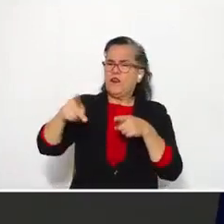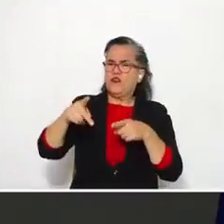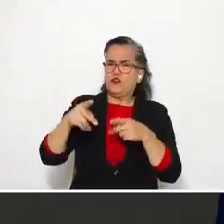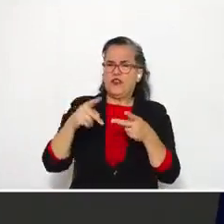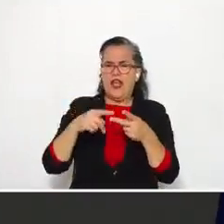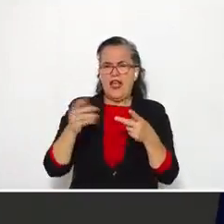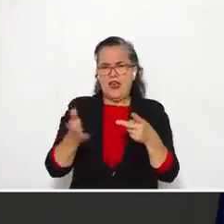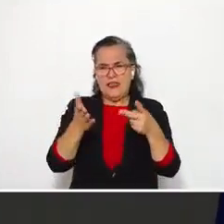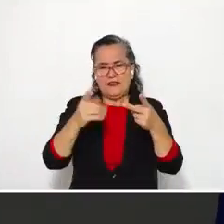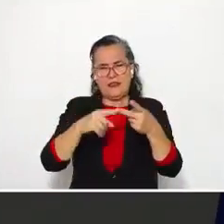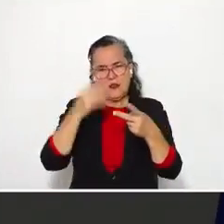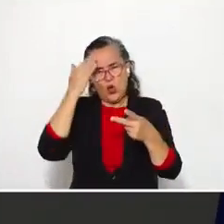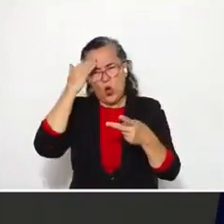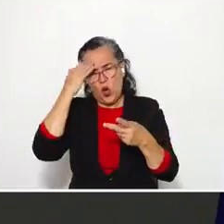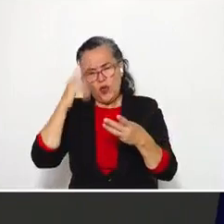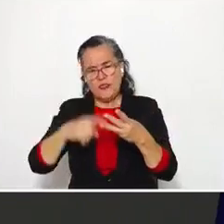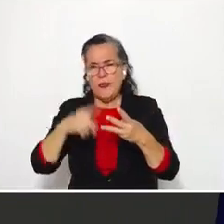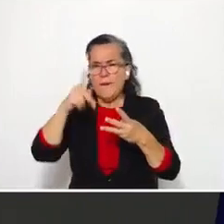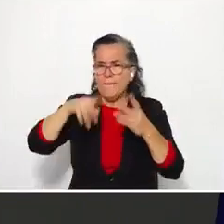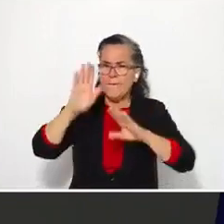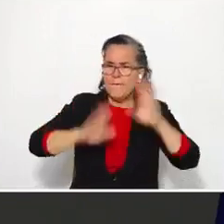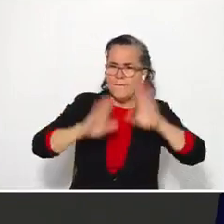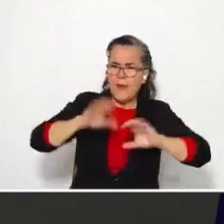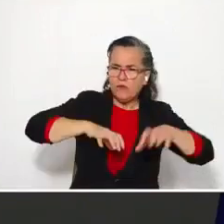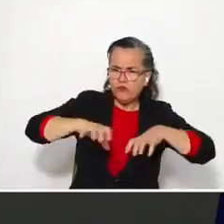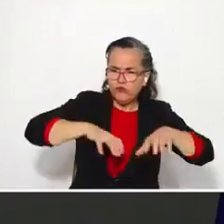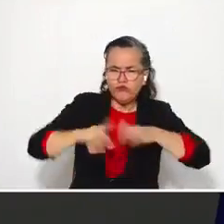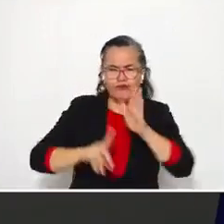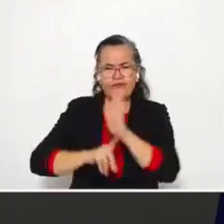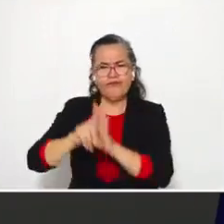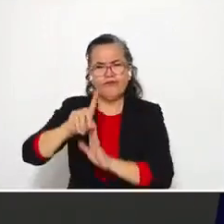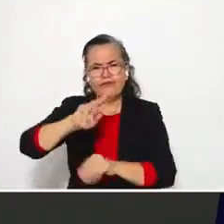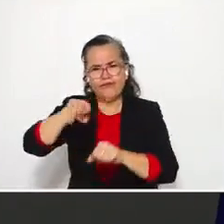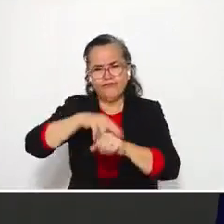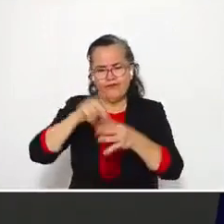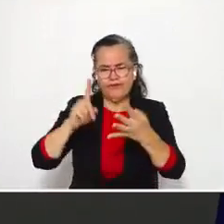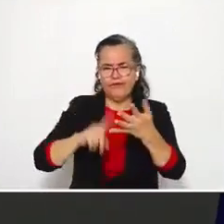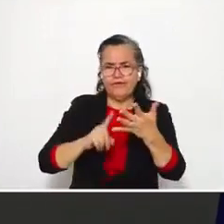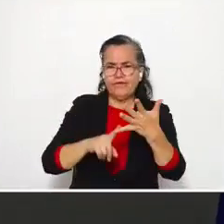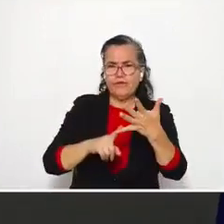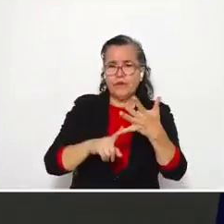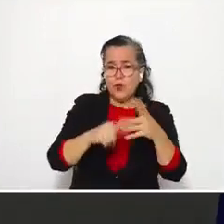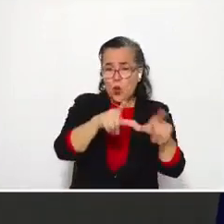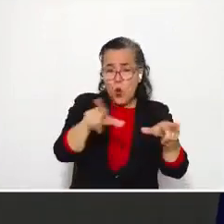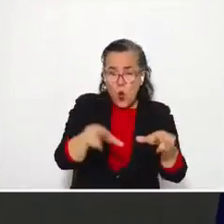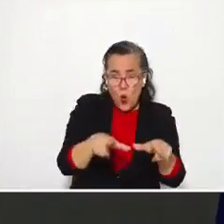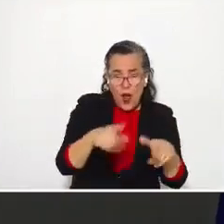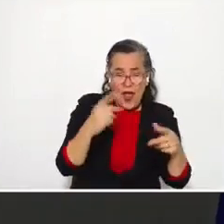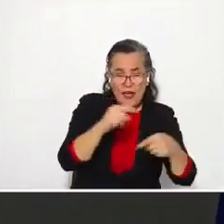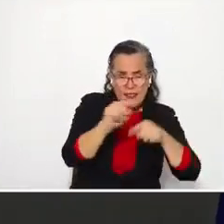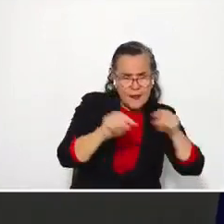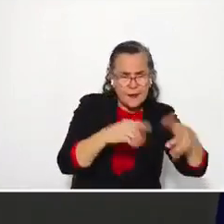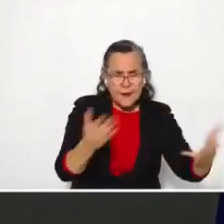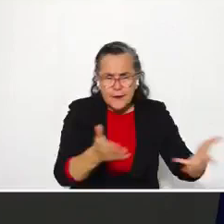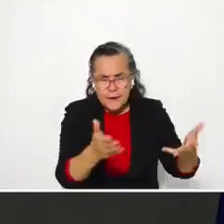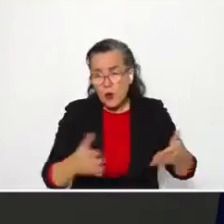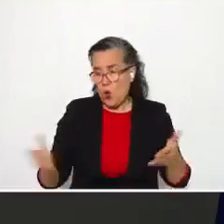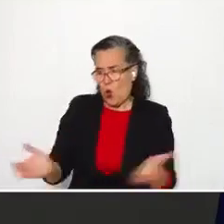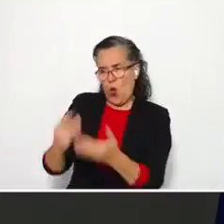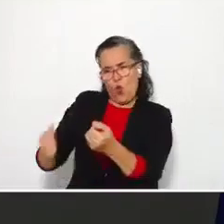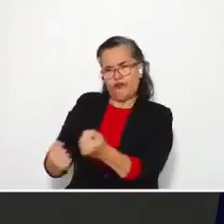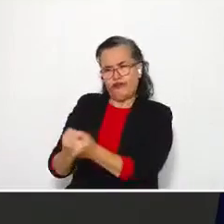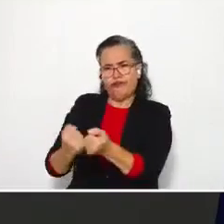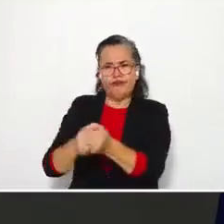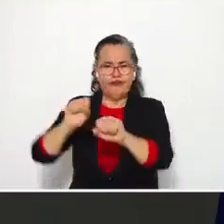generar conocimiento, participar activamente en el desarrollo nacional, ser lugar de crítica social, contribuir al